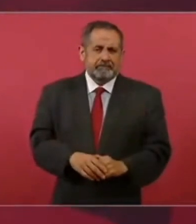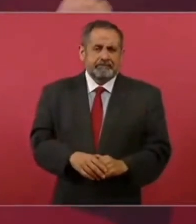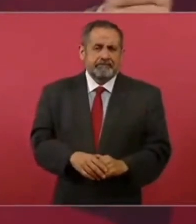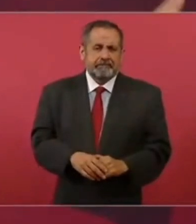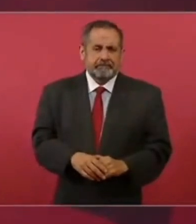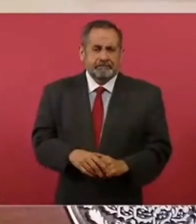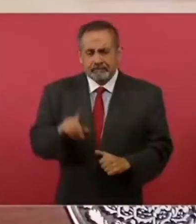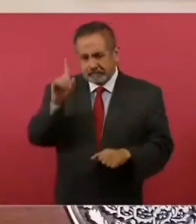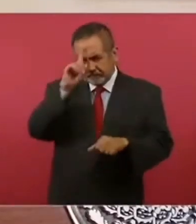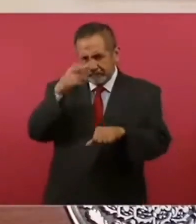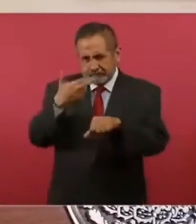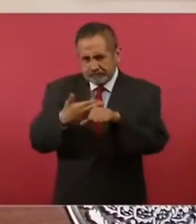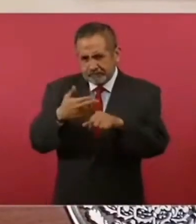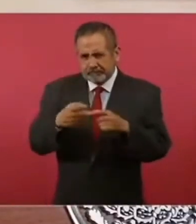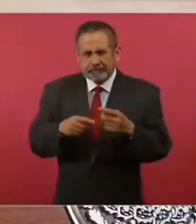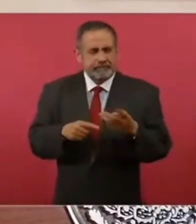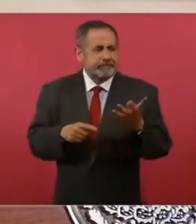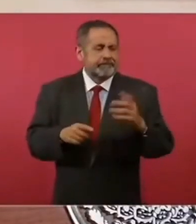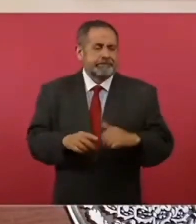consejeros